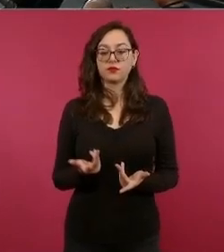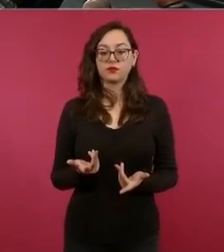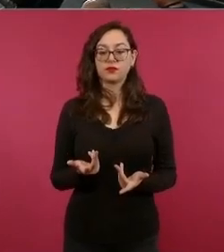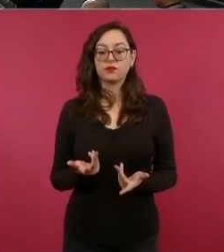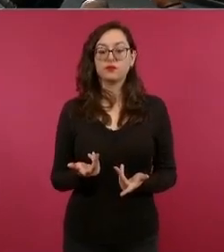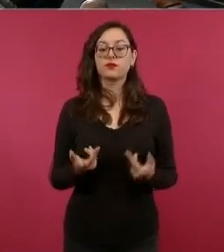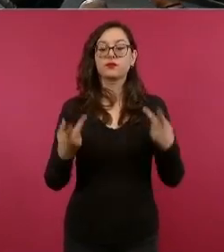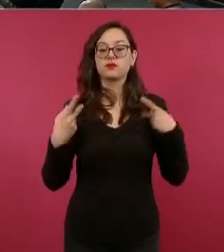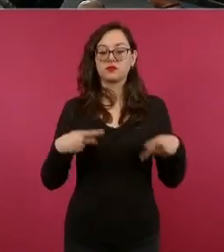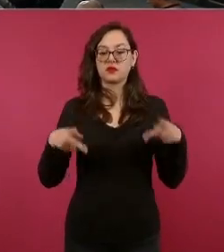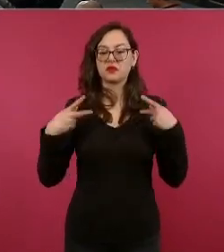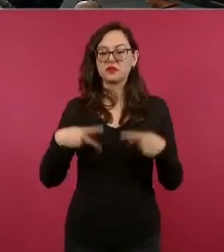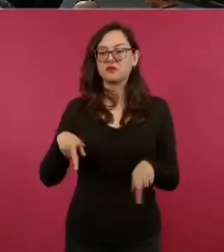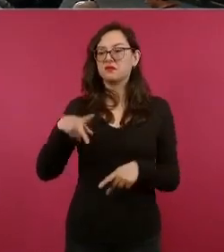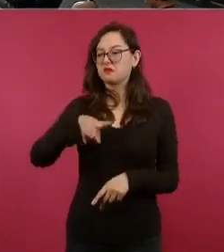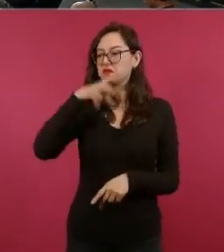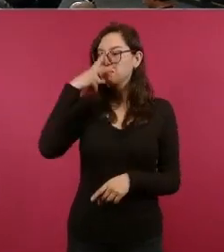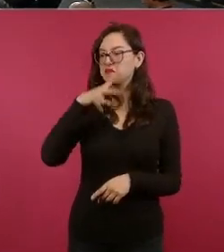partidario el mexicano